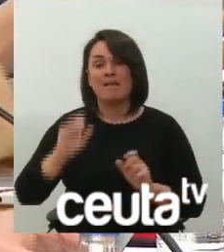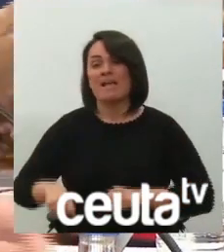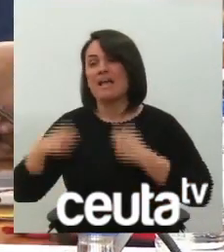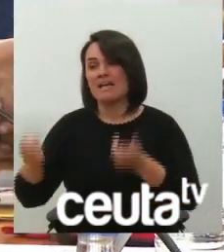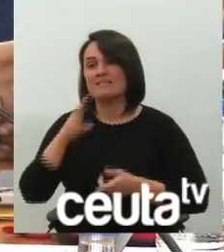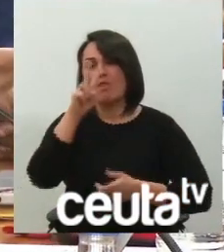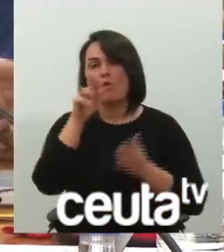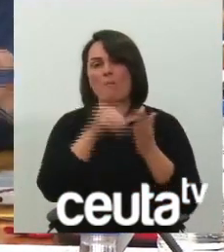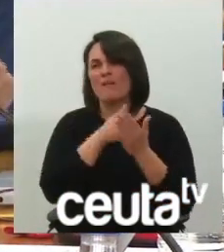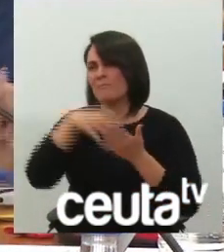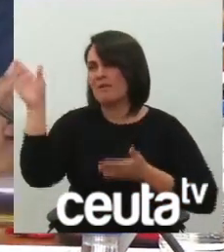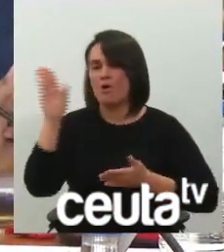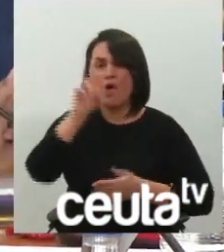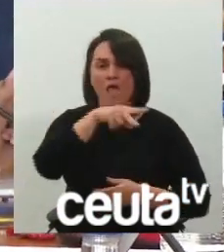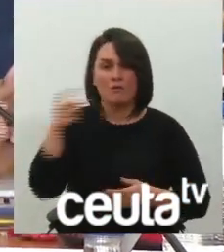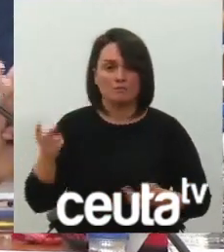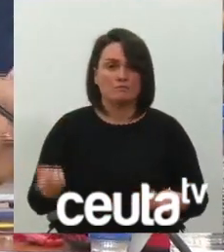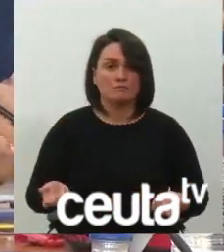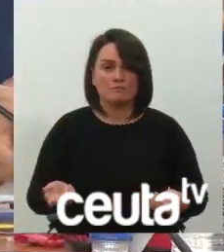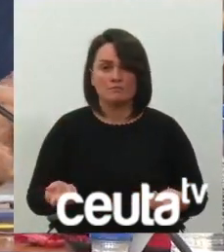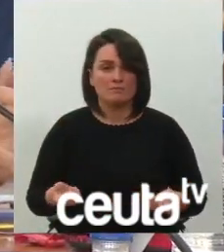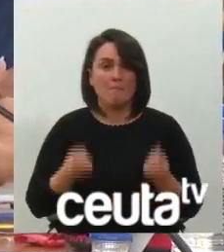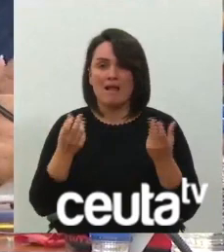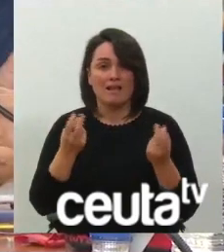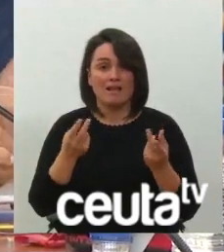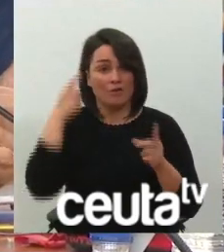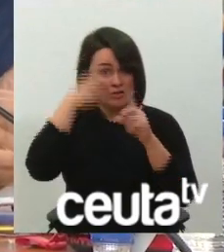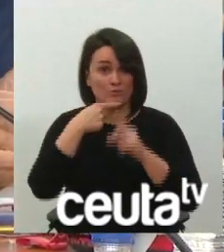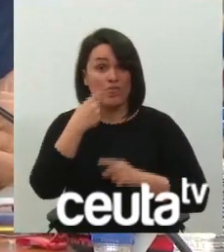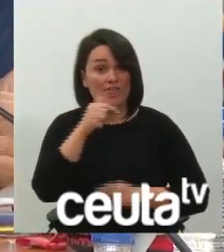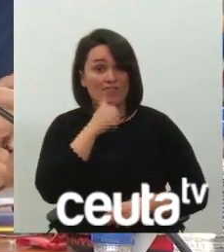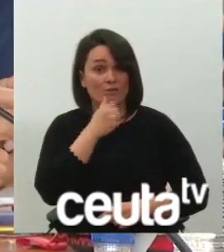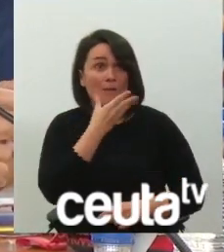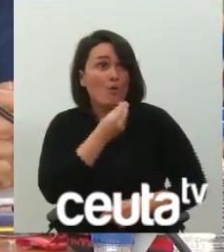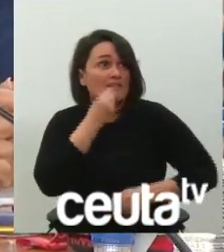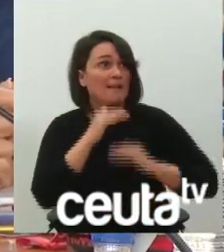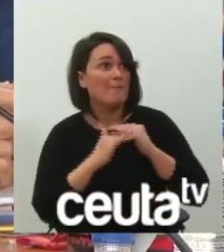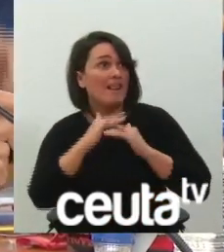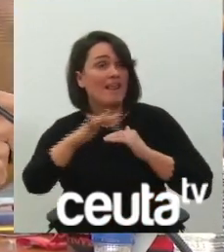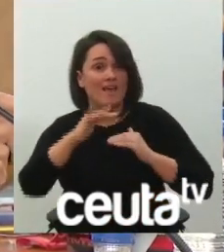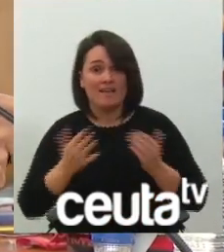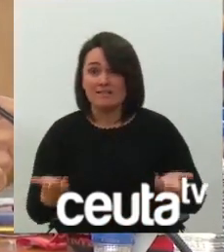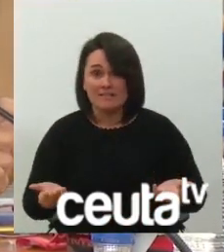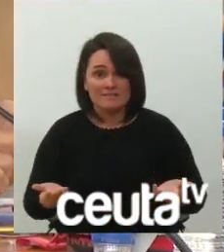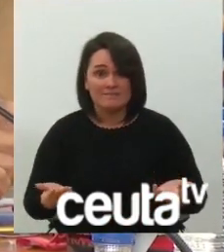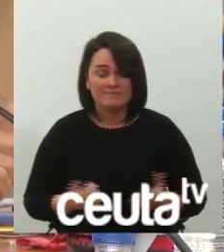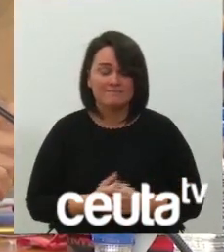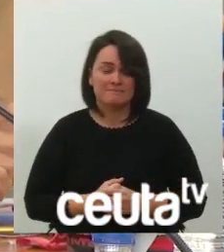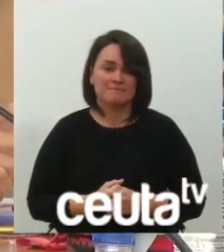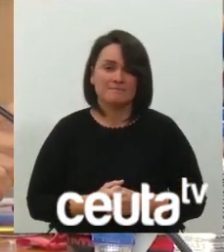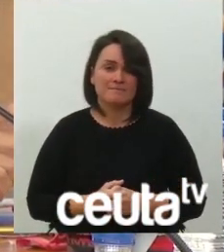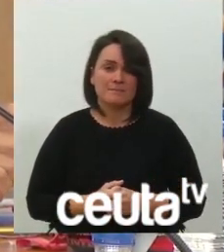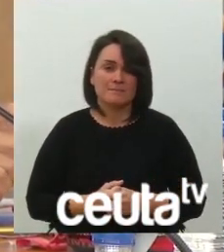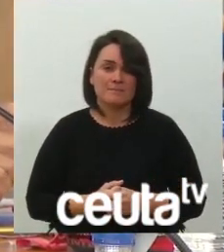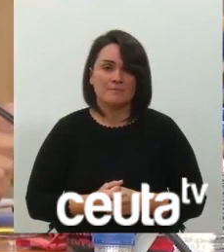en fitur para hablar de lo bonita y marinera que de ceuta aunque claro cuando vemos